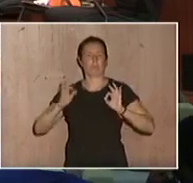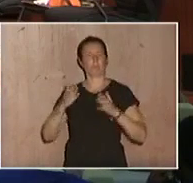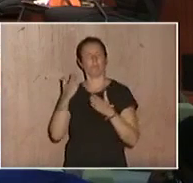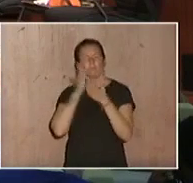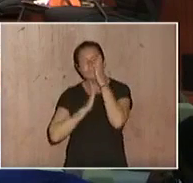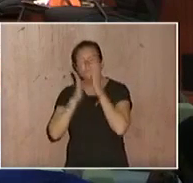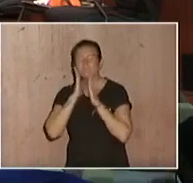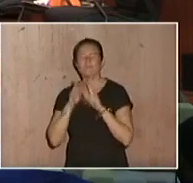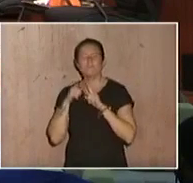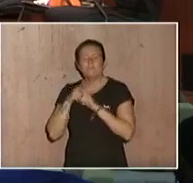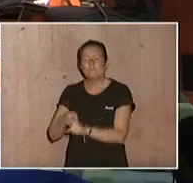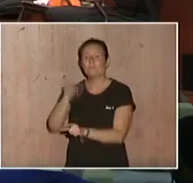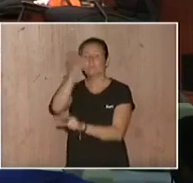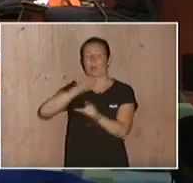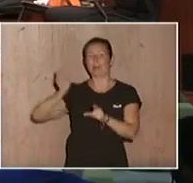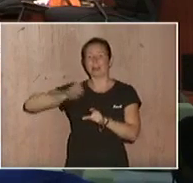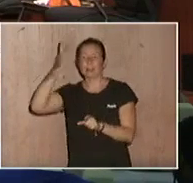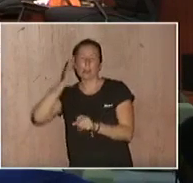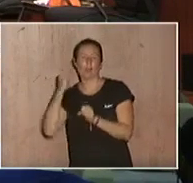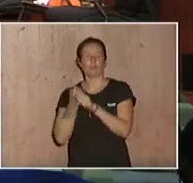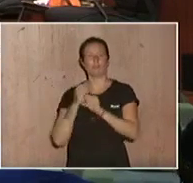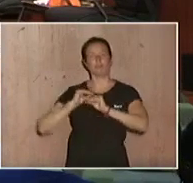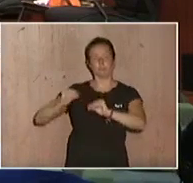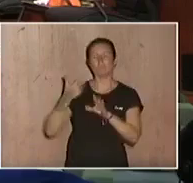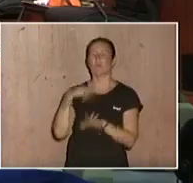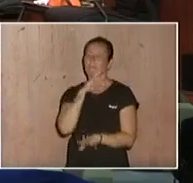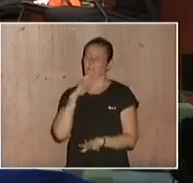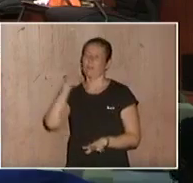y las ideas de otros investigadores.